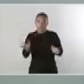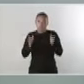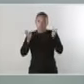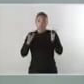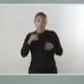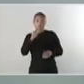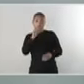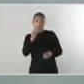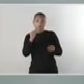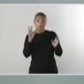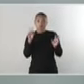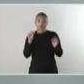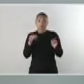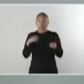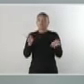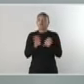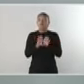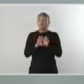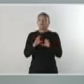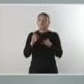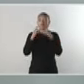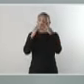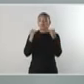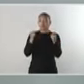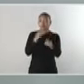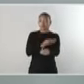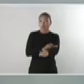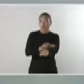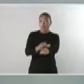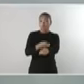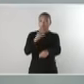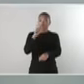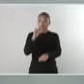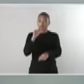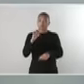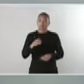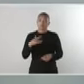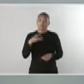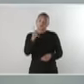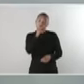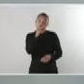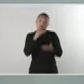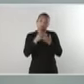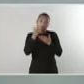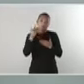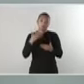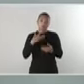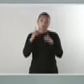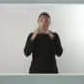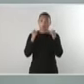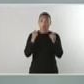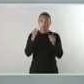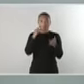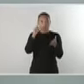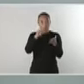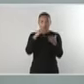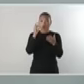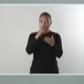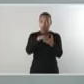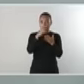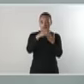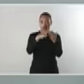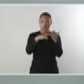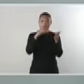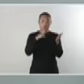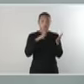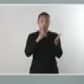es un rancho de mi familia que era de mi padre donde está debidamente registrado donde paga